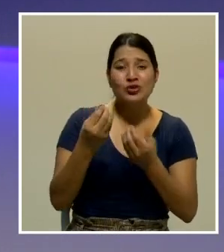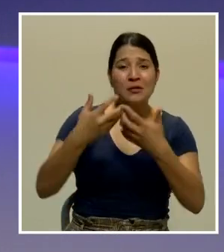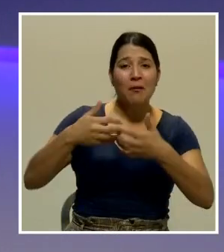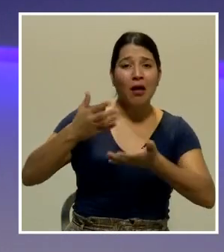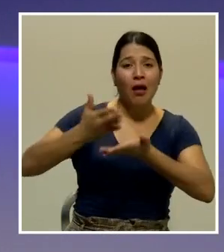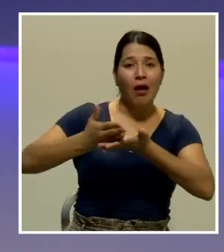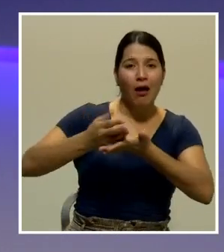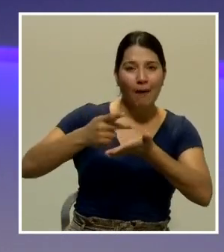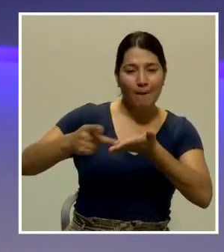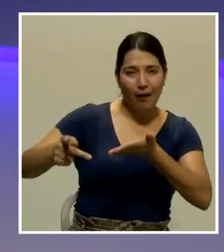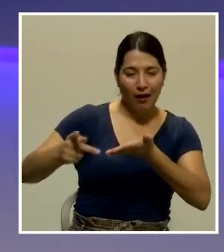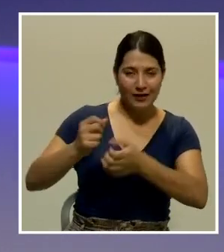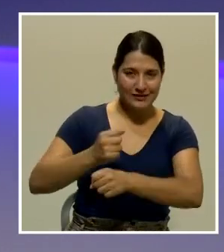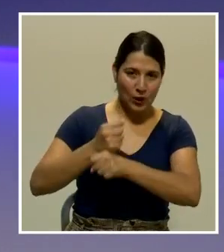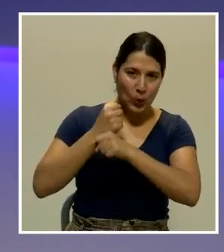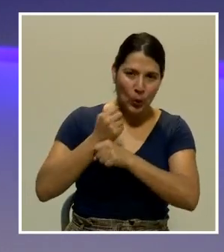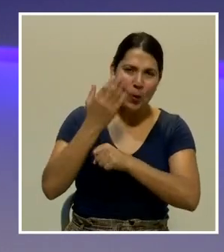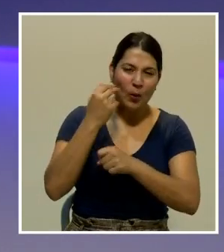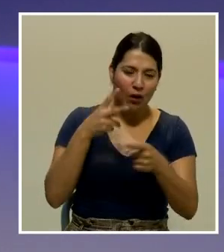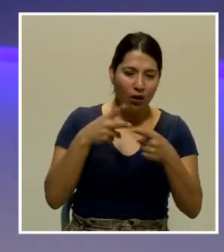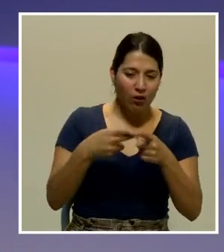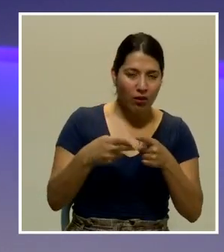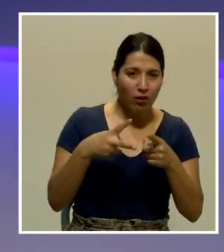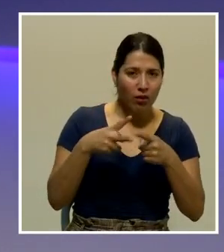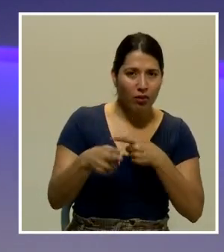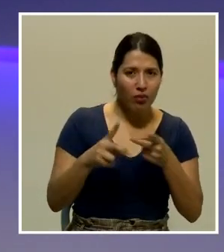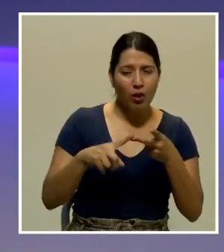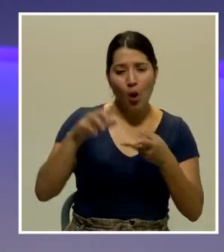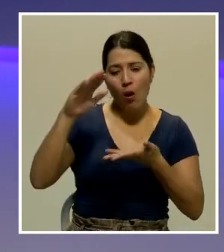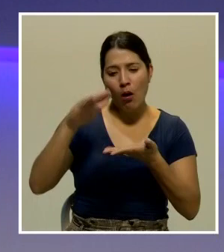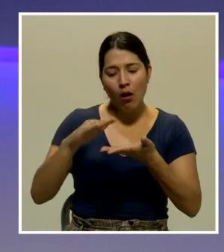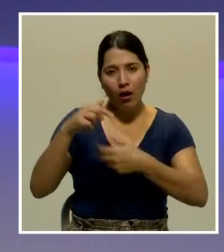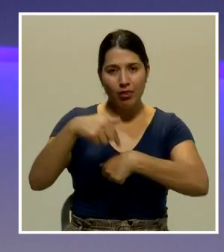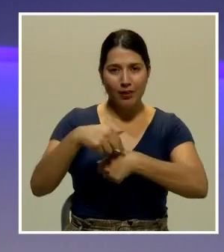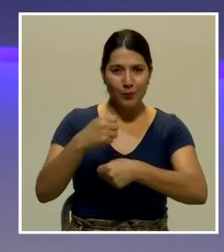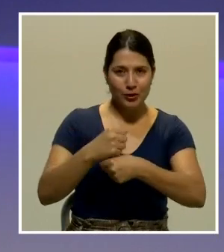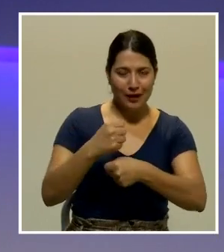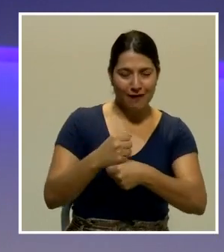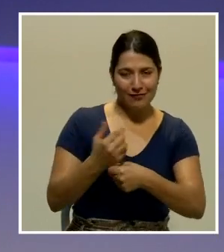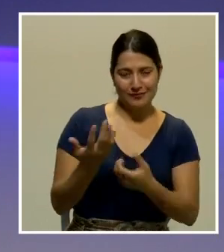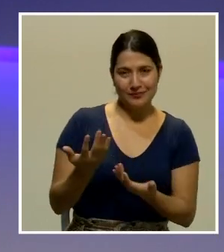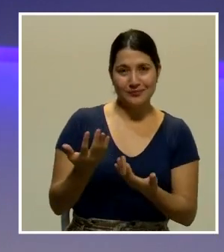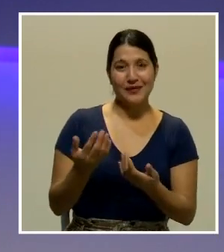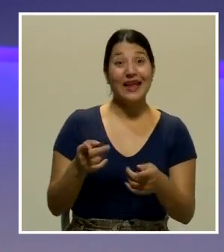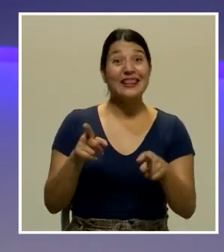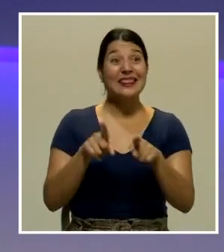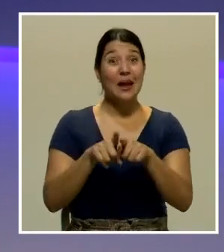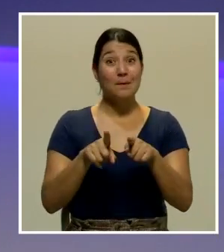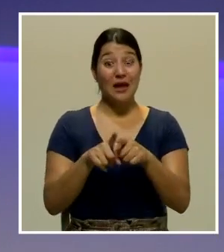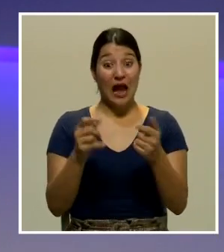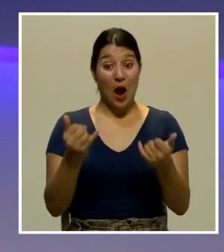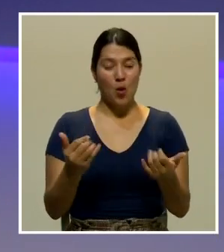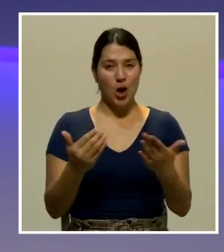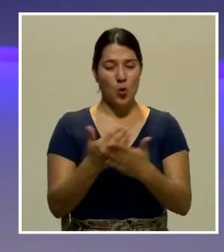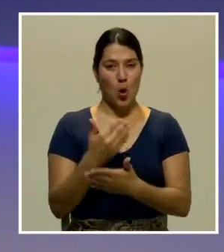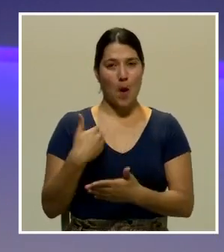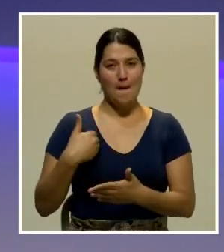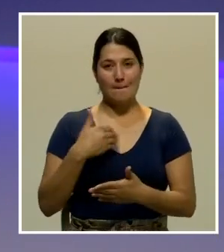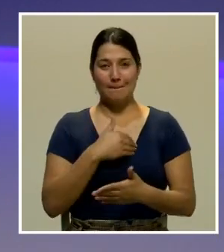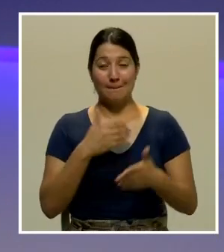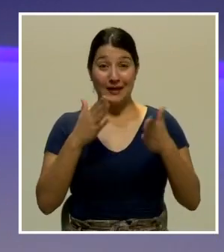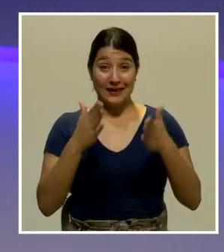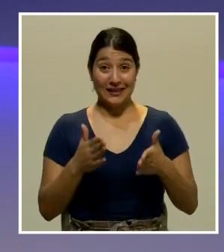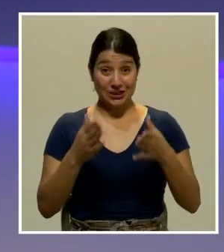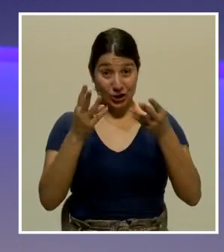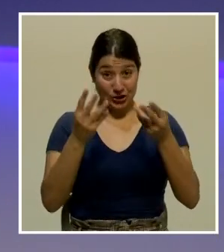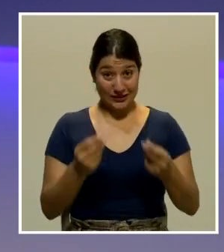prioridades cambiaron mucho. Y también cambió el nombre del ministro de Hacienda. Para hablar